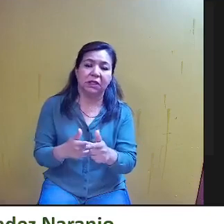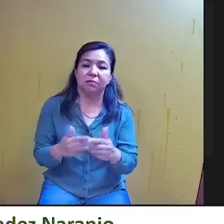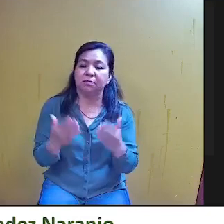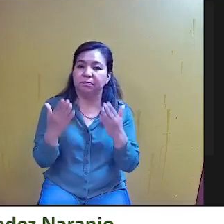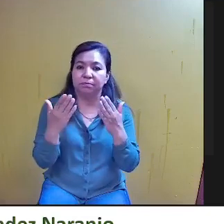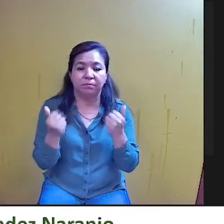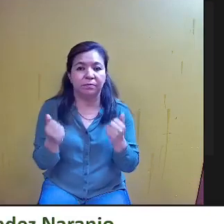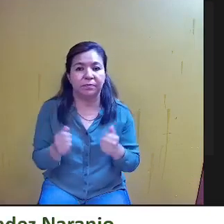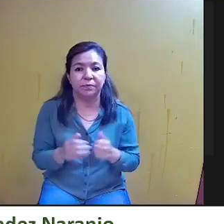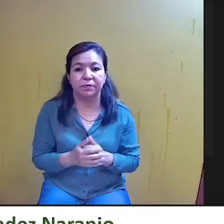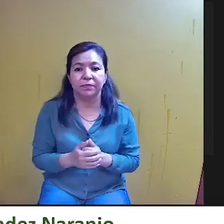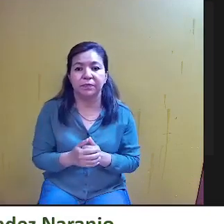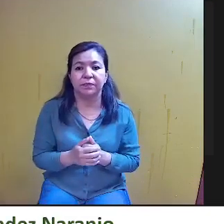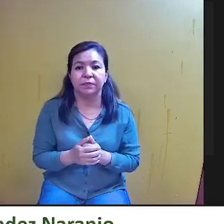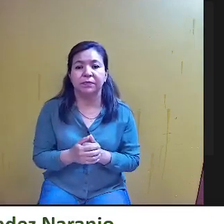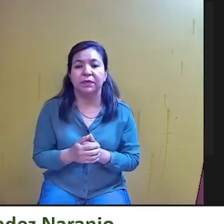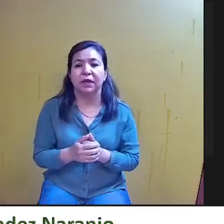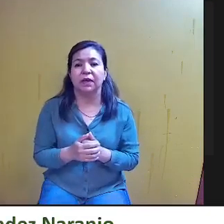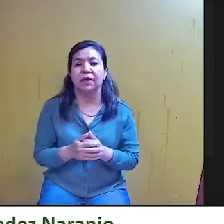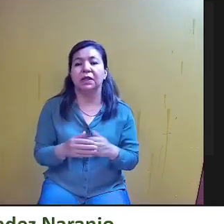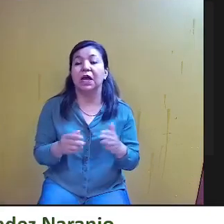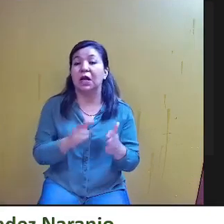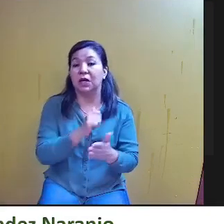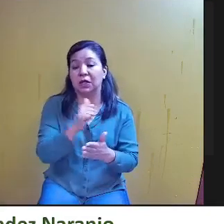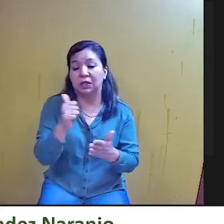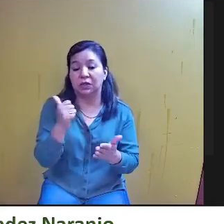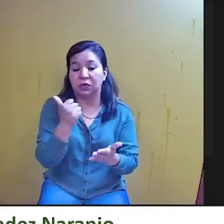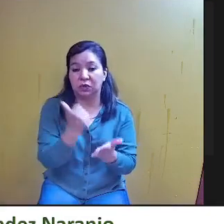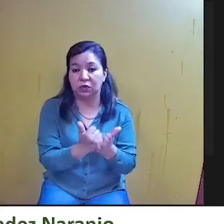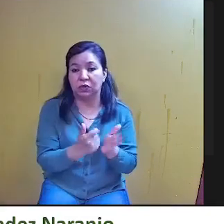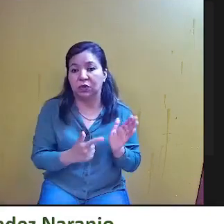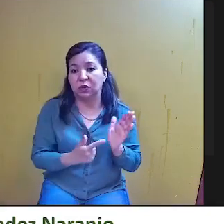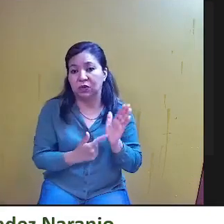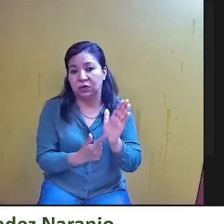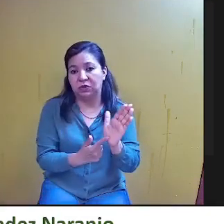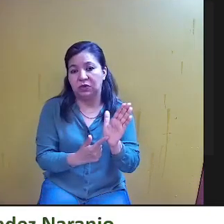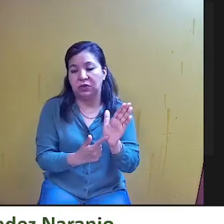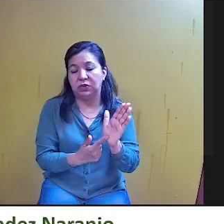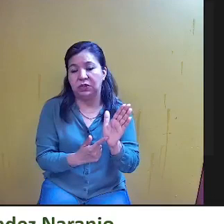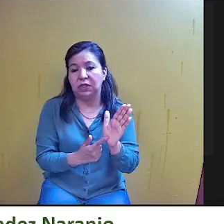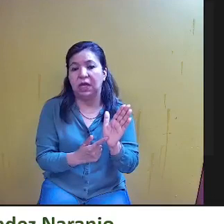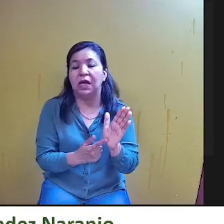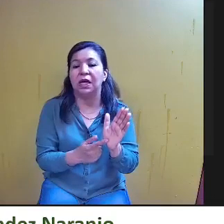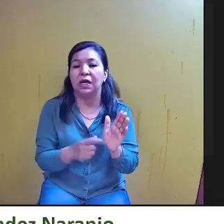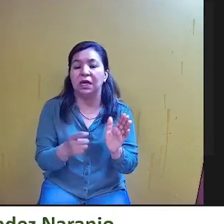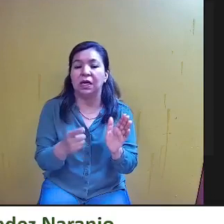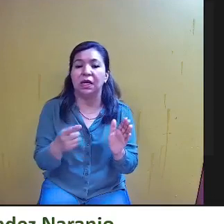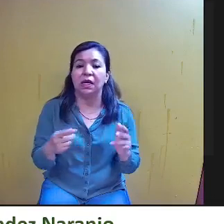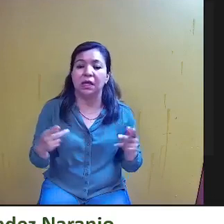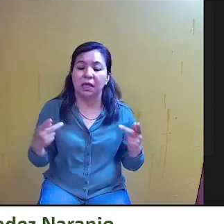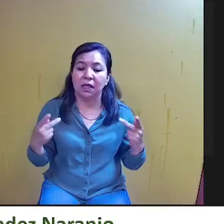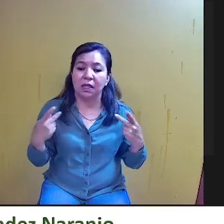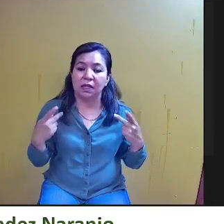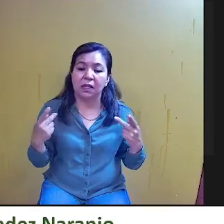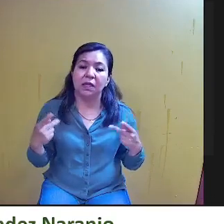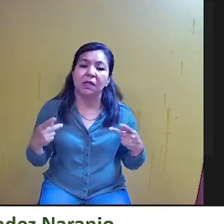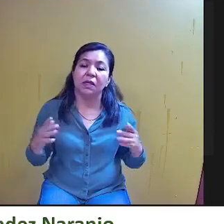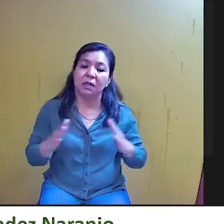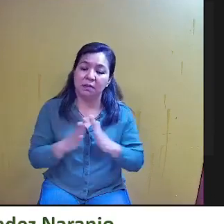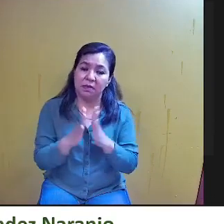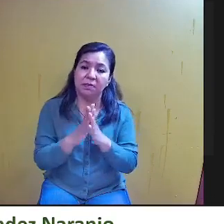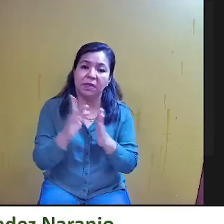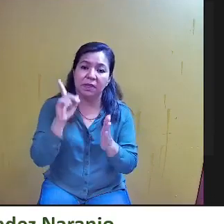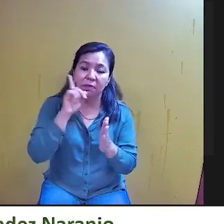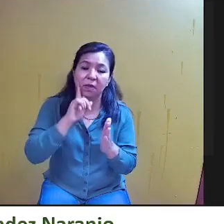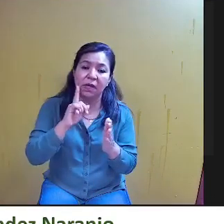caso, en el proyecto se analizan diversas constancias oficiales de las que se advierte que la mencionada ciudadana ha participado en 3 procesos electorales